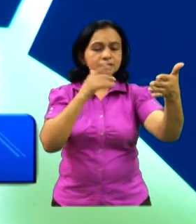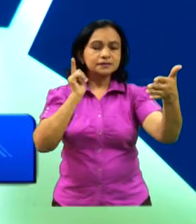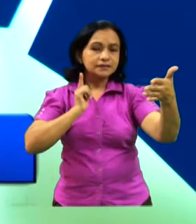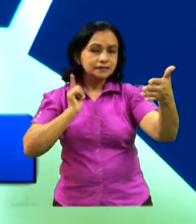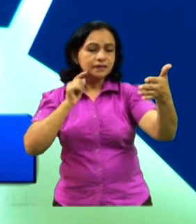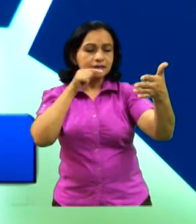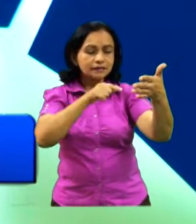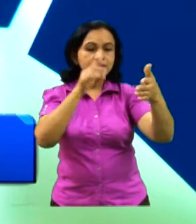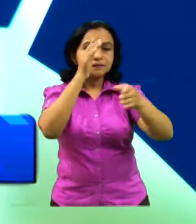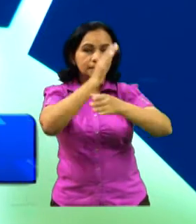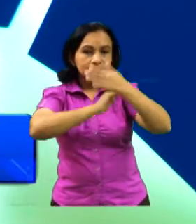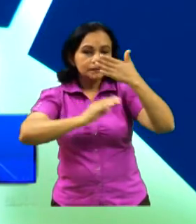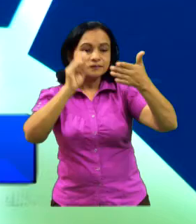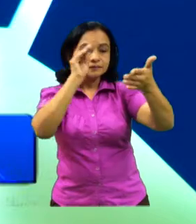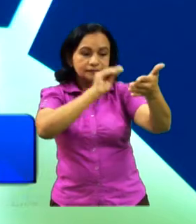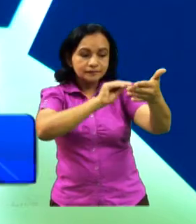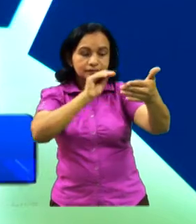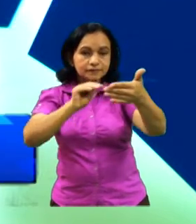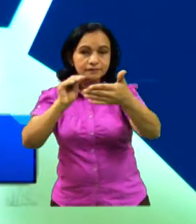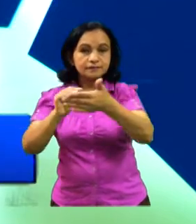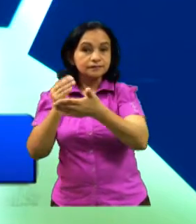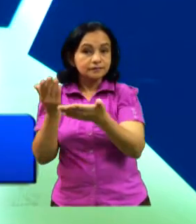inclusivos para no estar